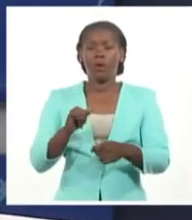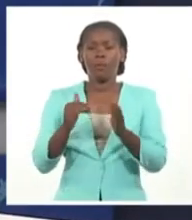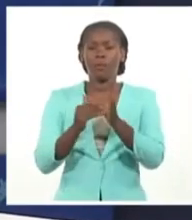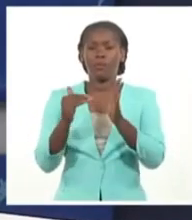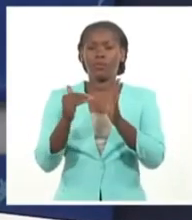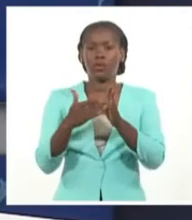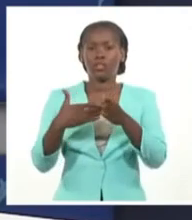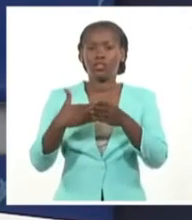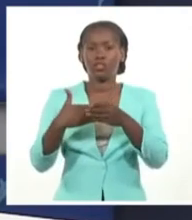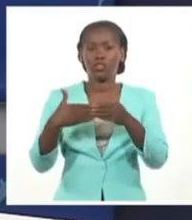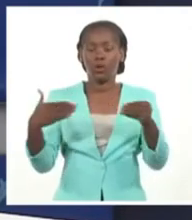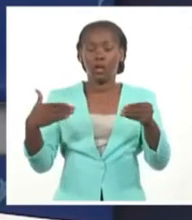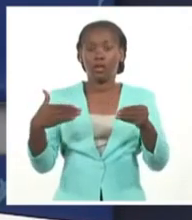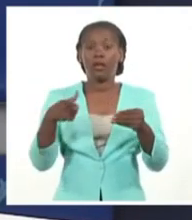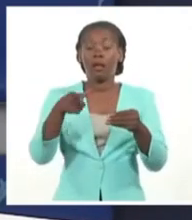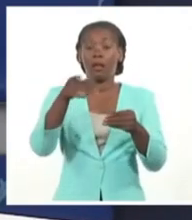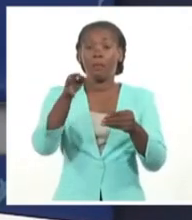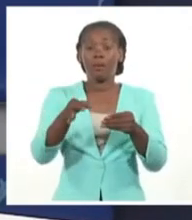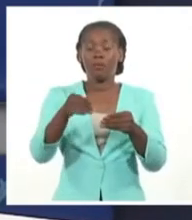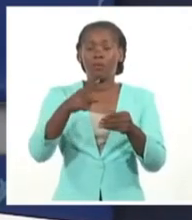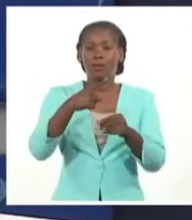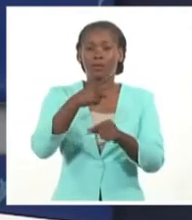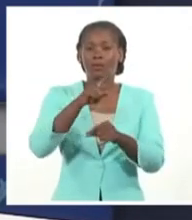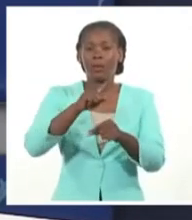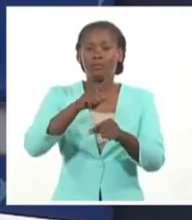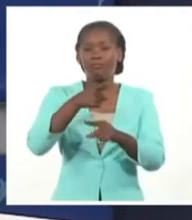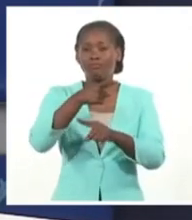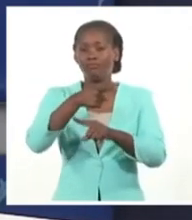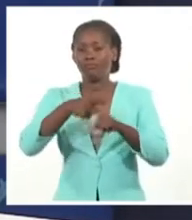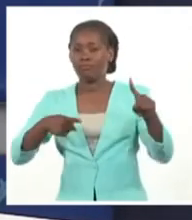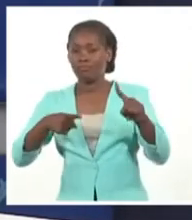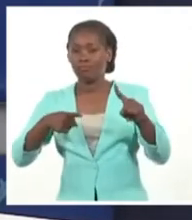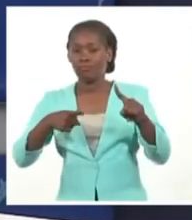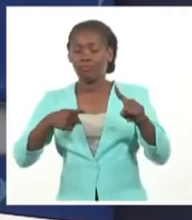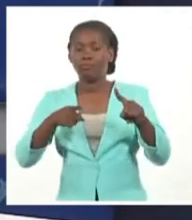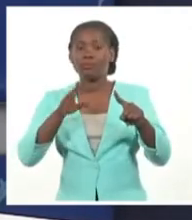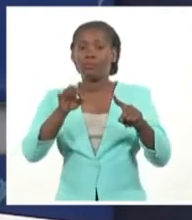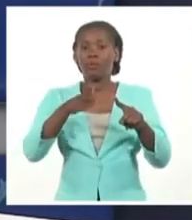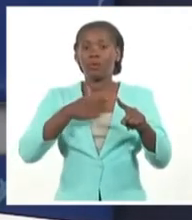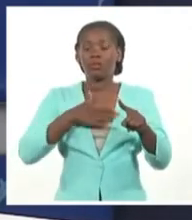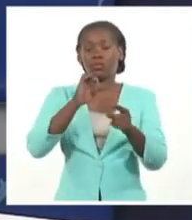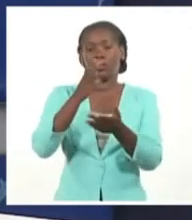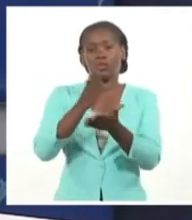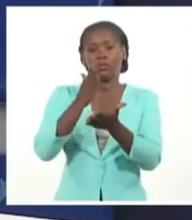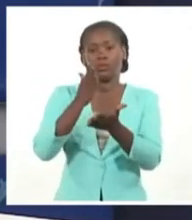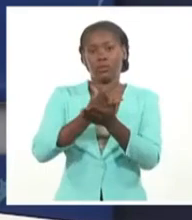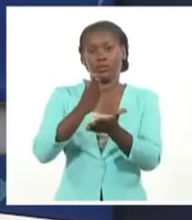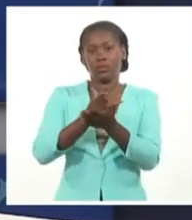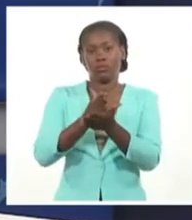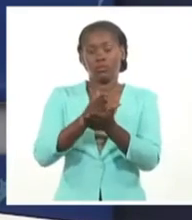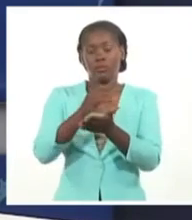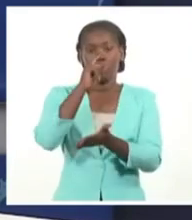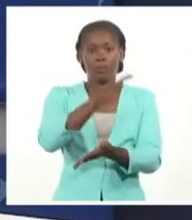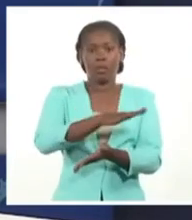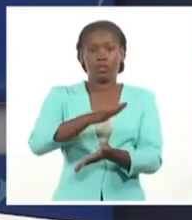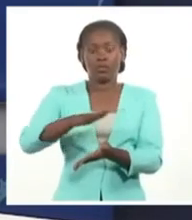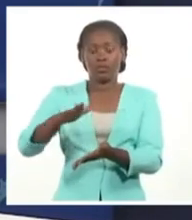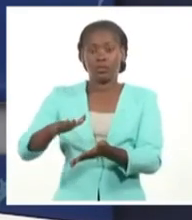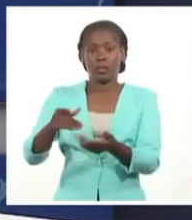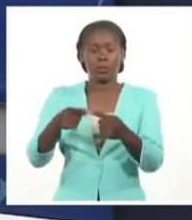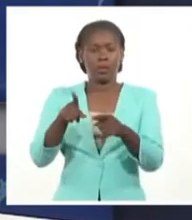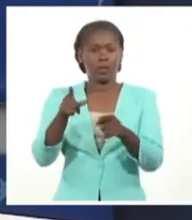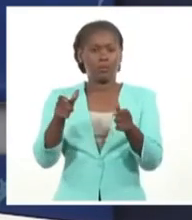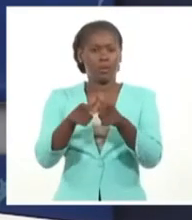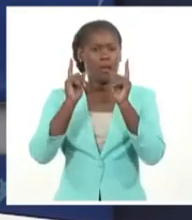a la educación pública en el país tras concretarse la negociación del Fondo Especial de Educación Superior en su segunda reunión.